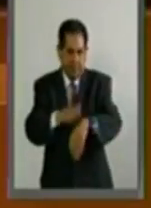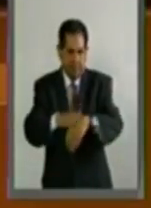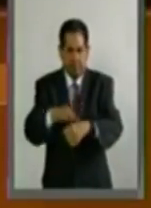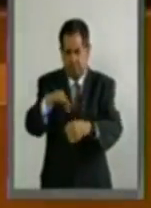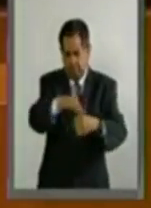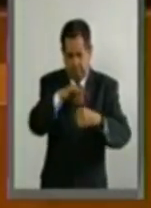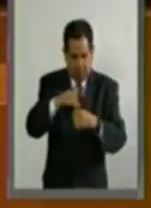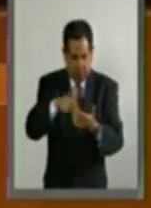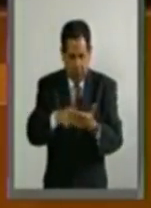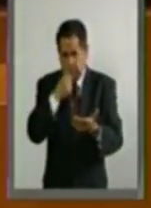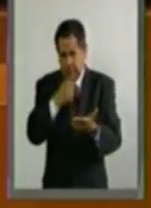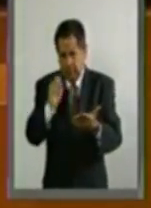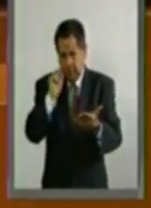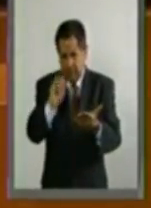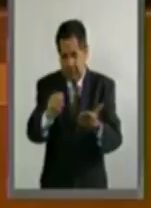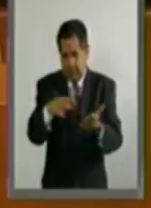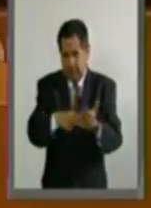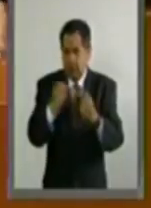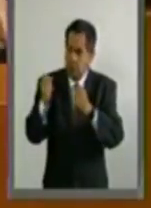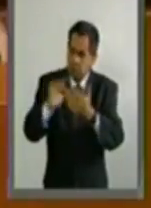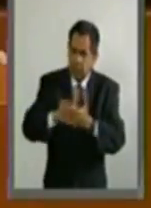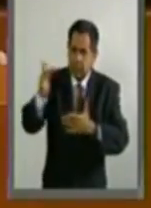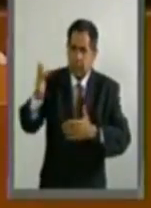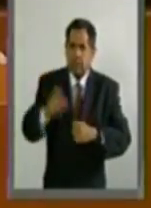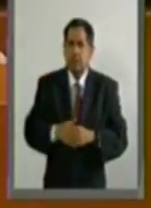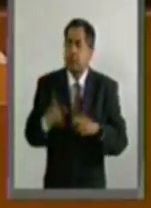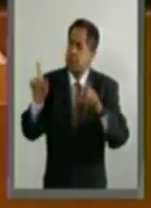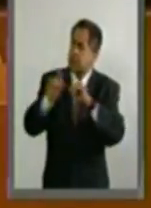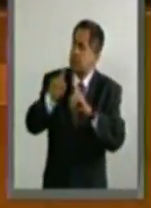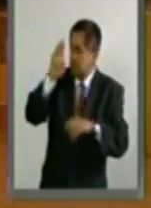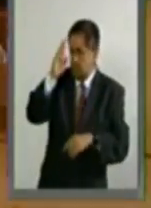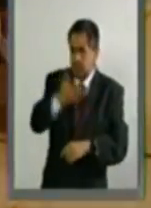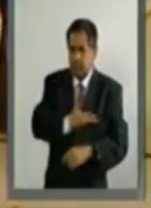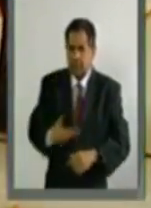a votar del presente dictamen. Muchas gracias. Es cuanto, señor presidente.